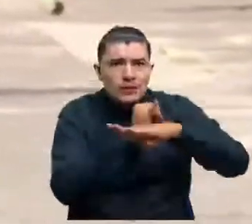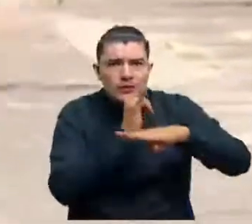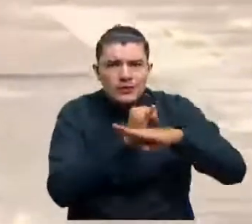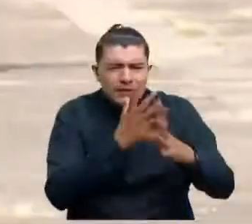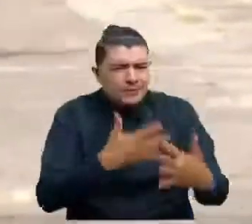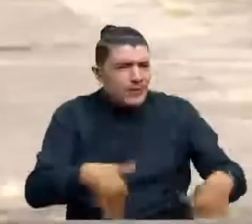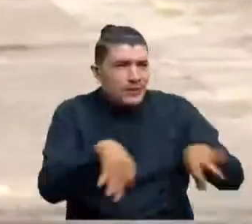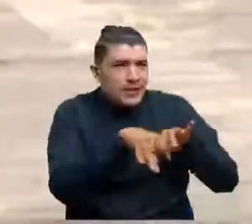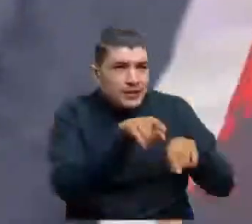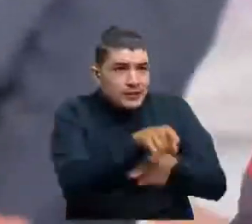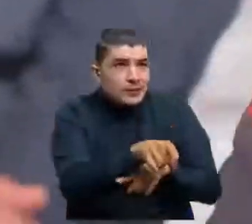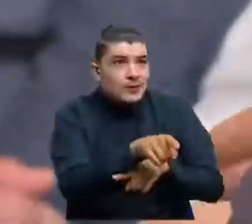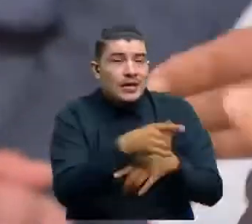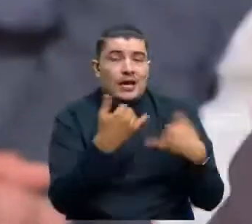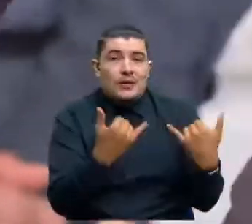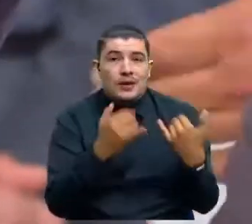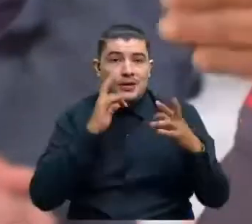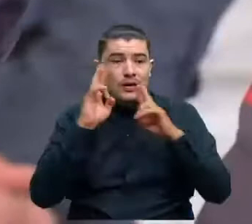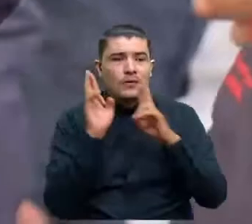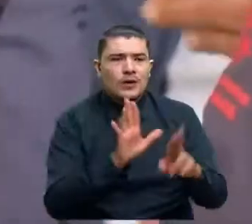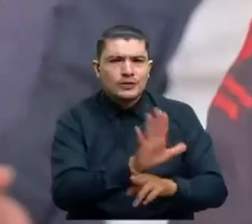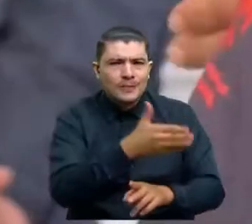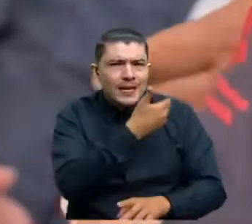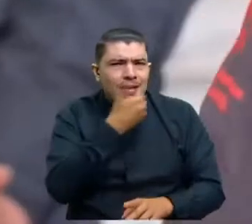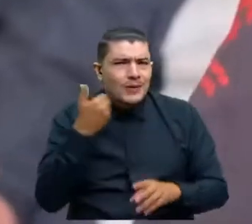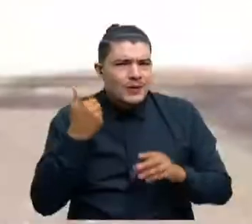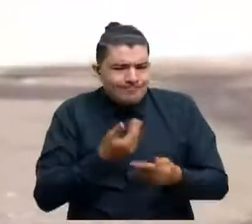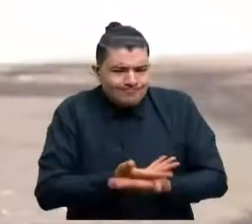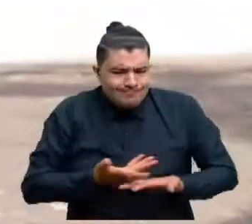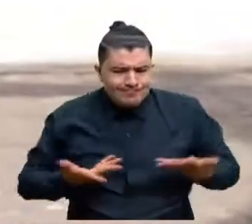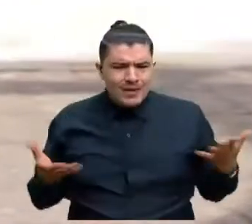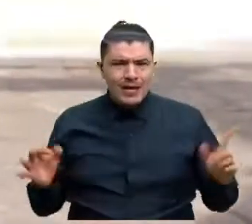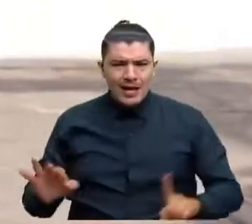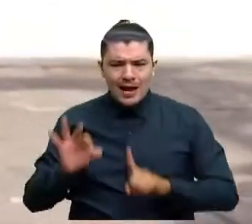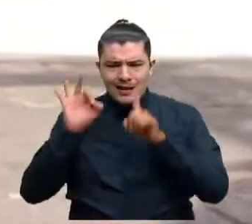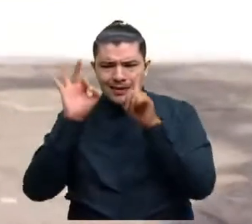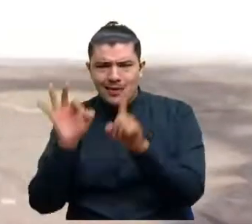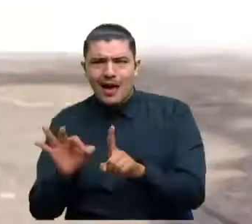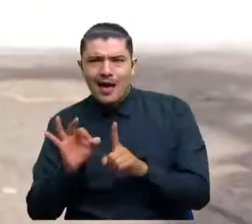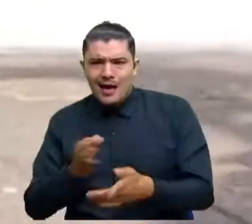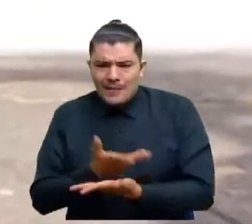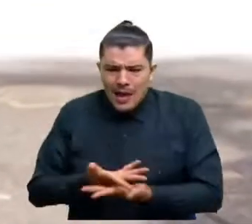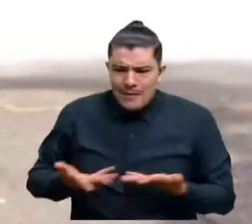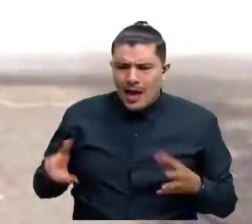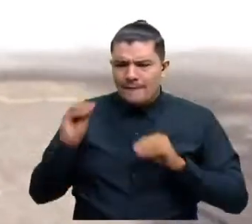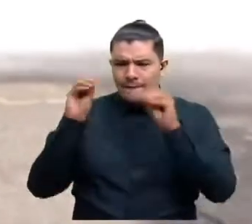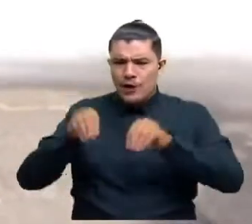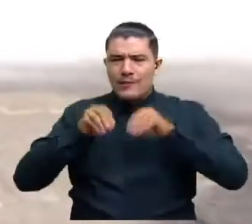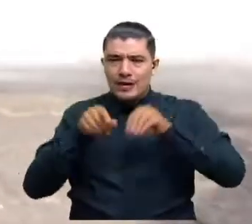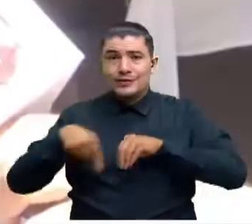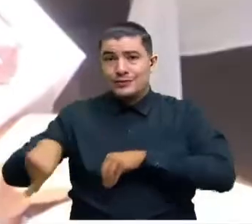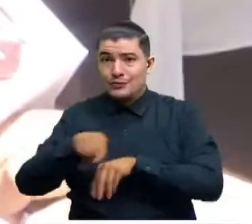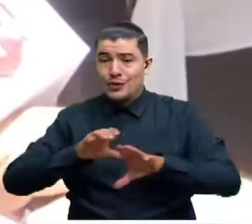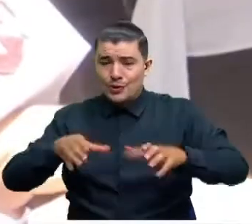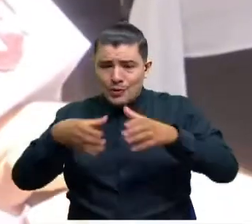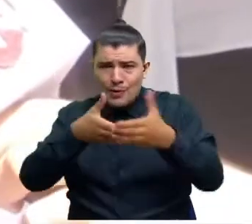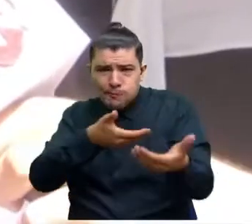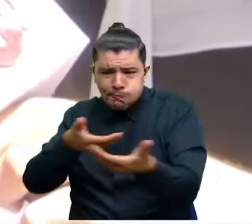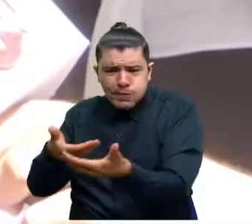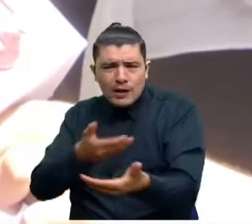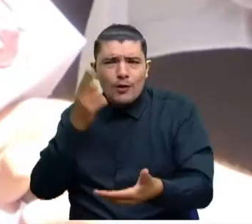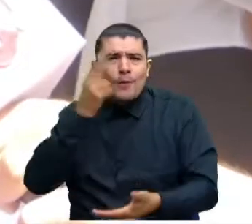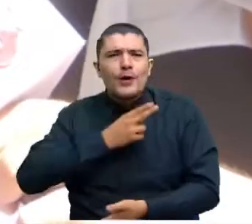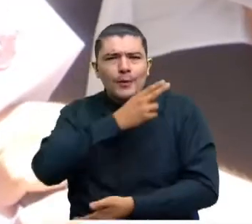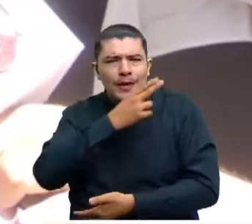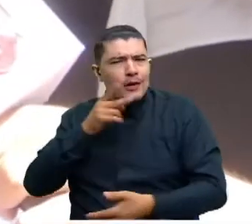consolida como una de las mejores en dotación, preparación y calidad. Este es un cuerpo de bomberos comprometidos con